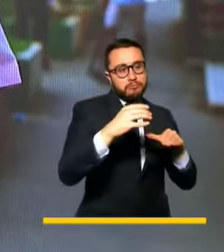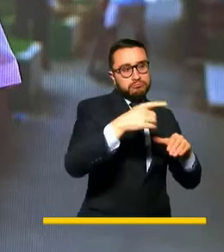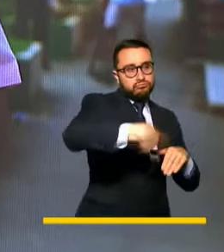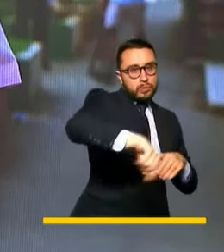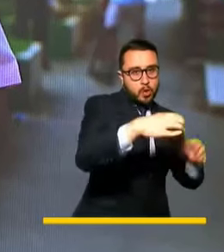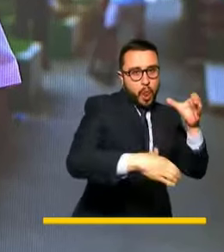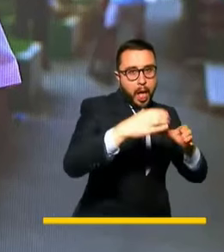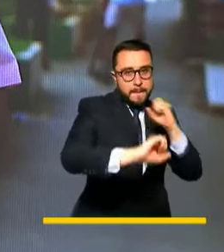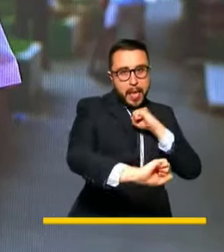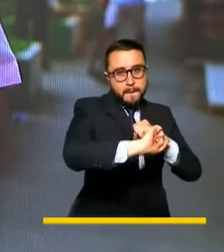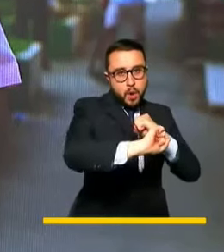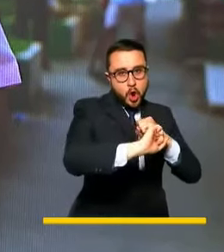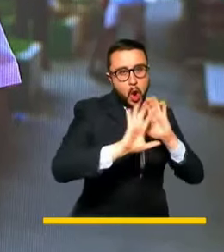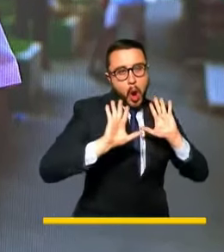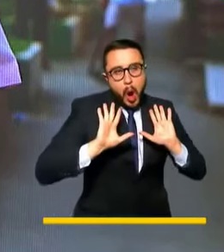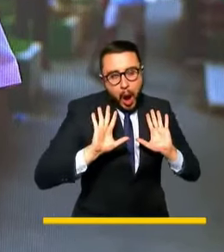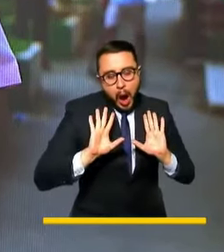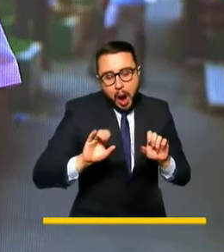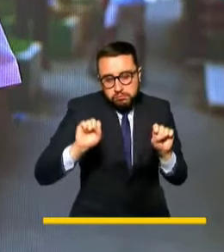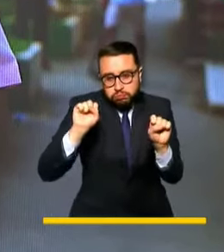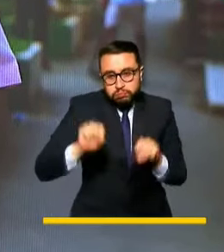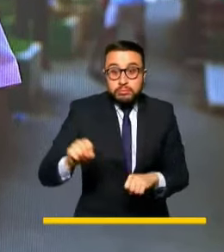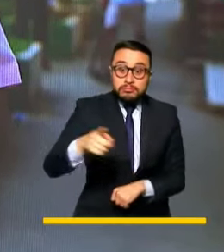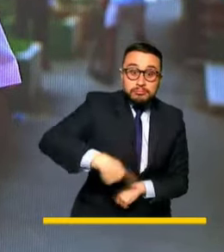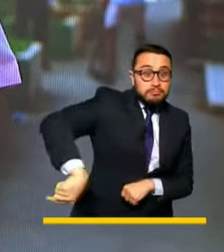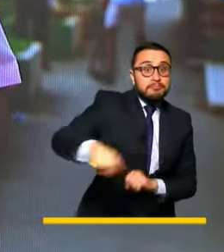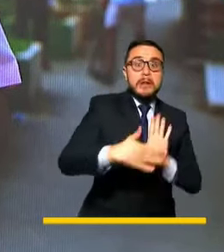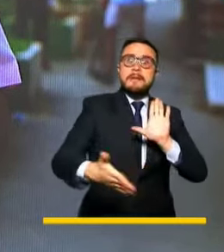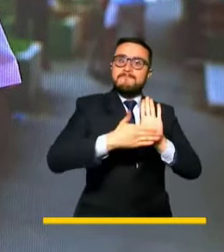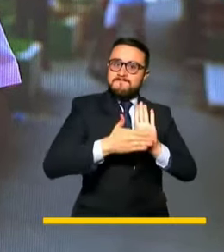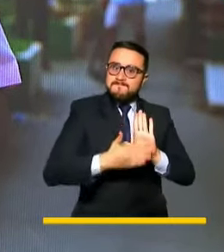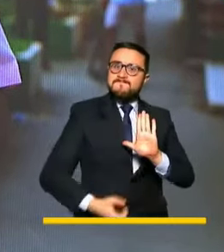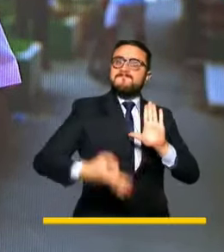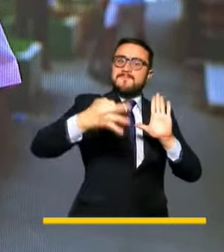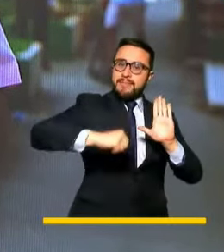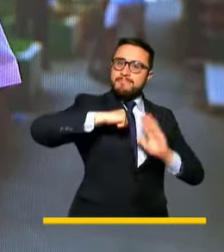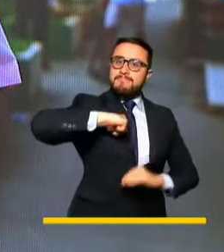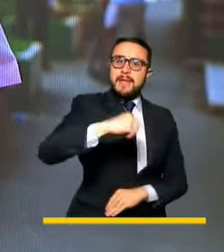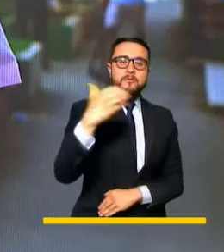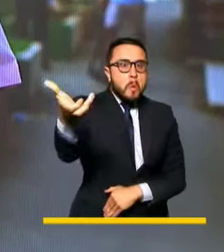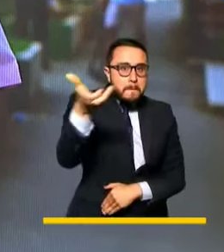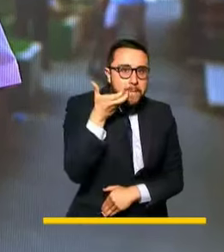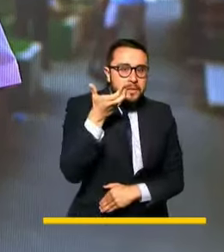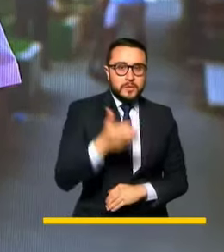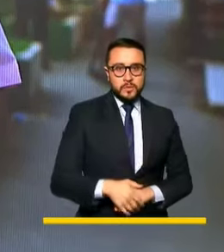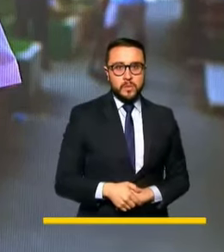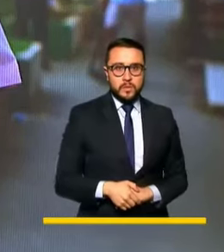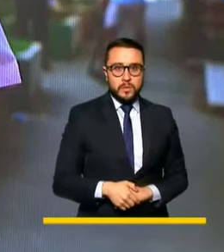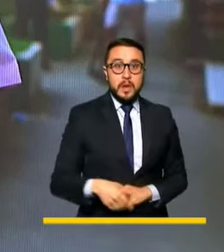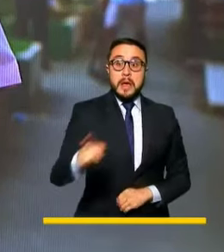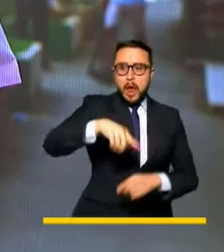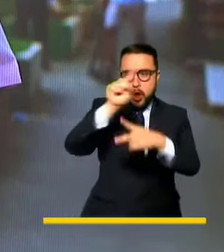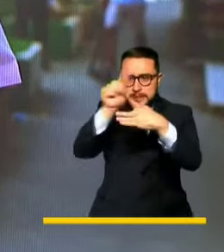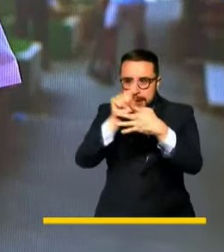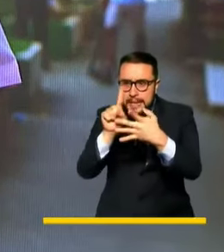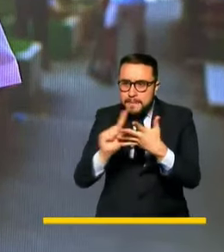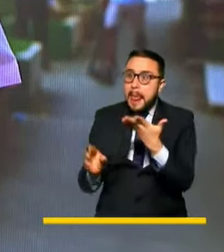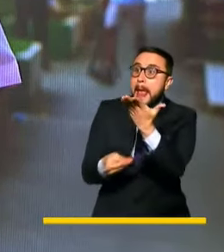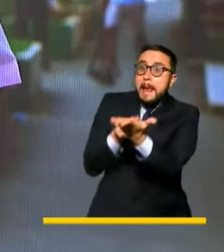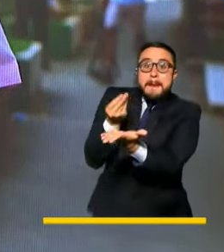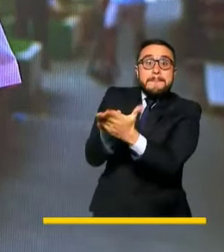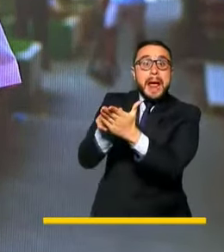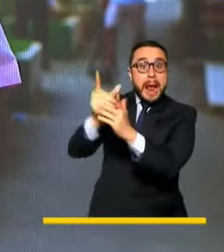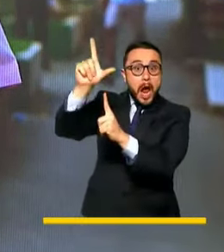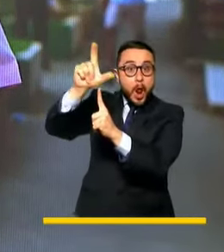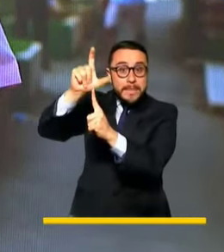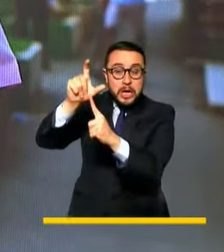acompaña y por tanto a ellos se les garantizará el derecho a la pensión según las semanas que tengan cotizadas